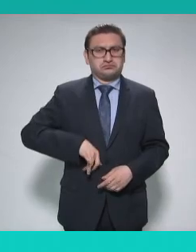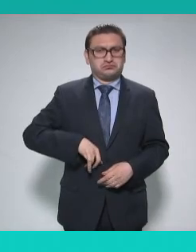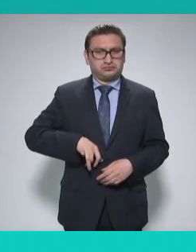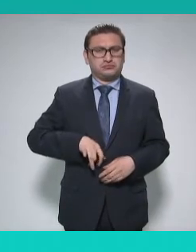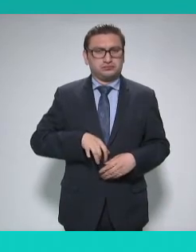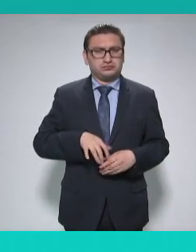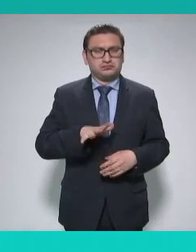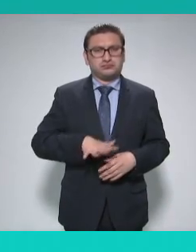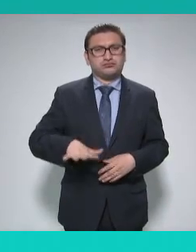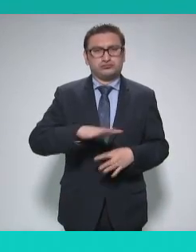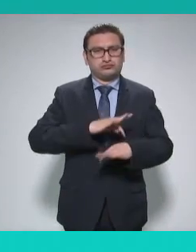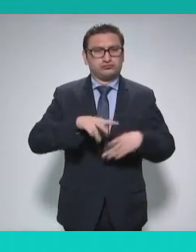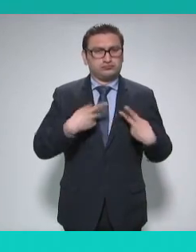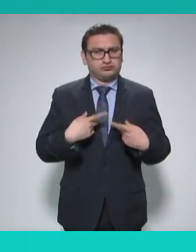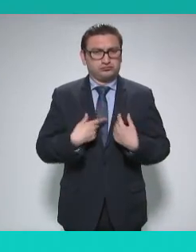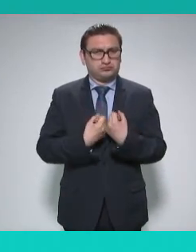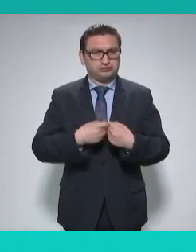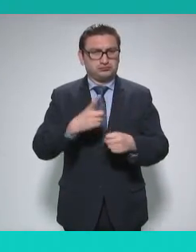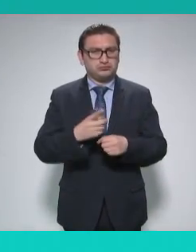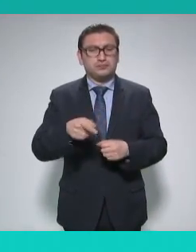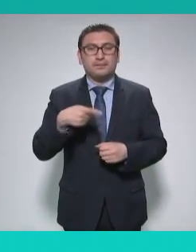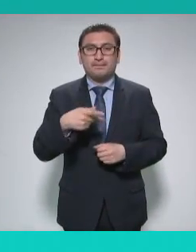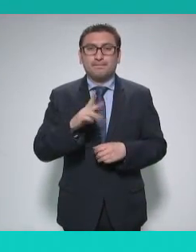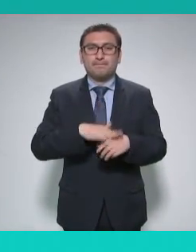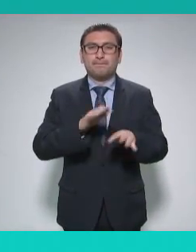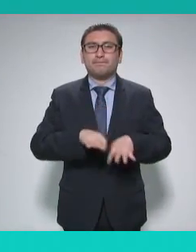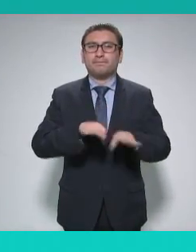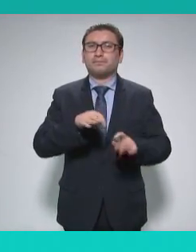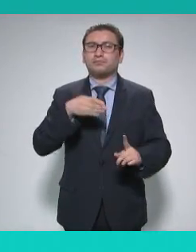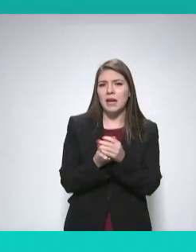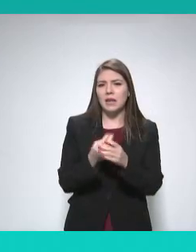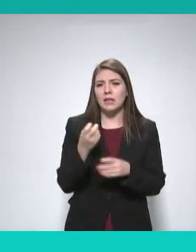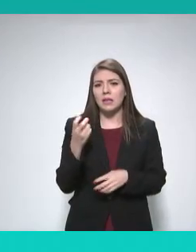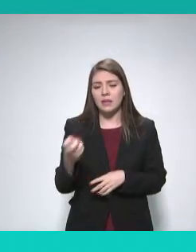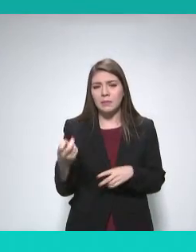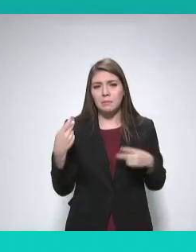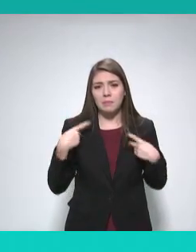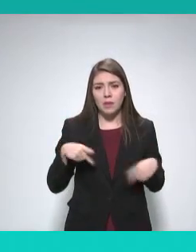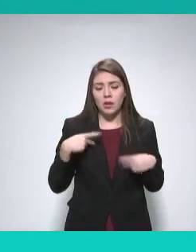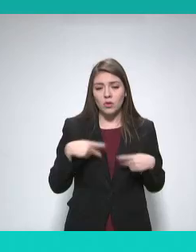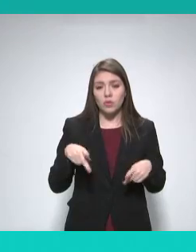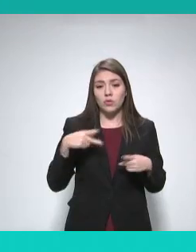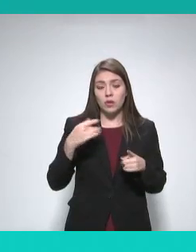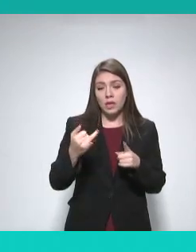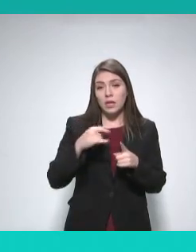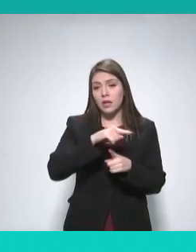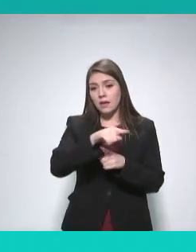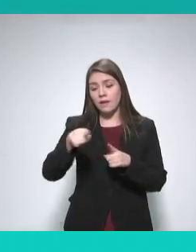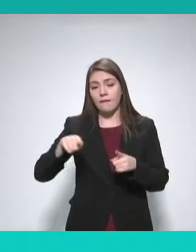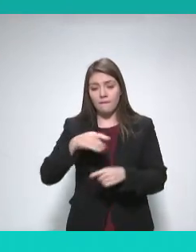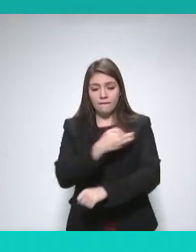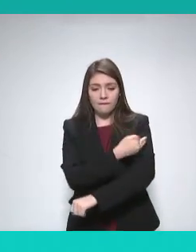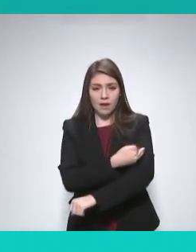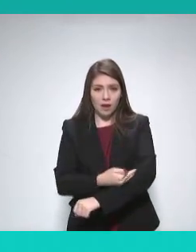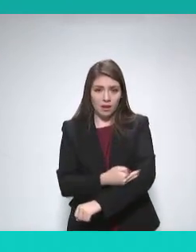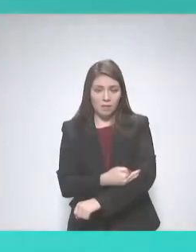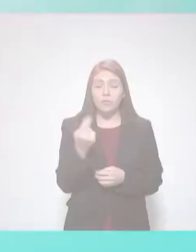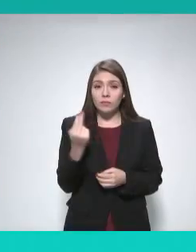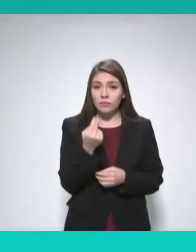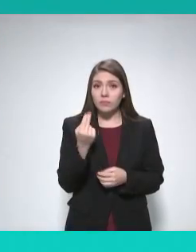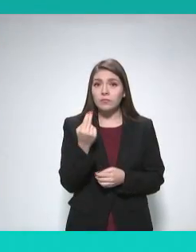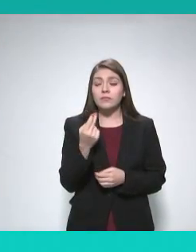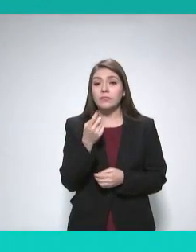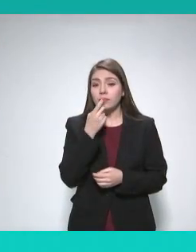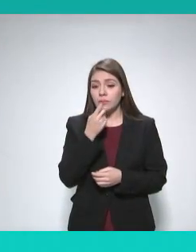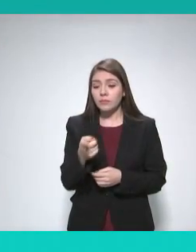materia que establece que no podrá invocarse el carácter de reservado cuando se trata de información relacionada con actos de corrupción de acuerdo con las leyes aplicables